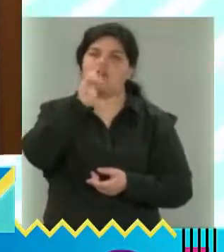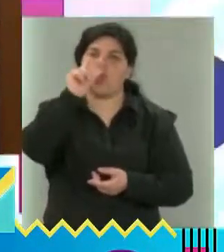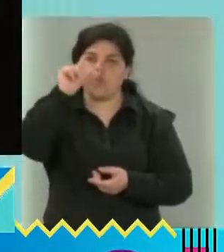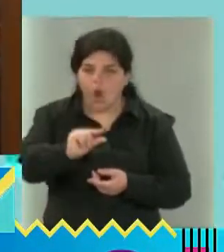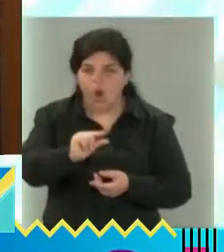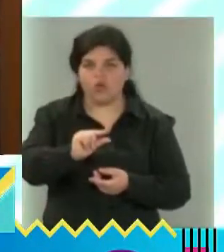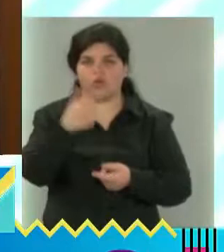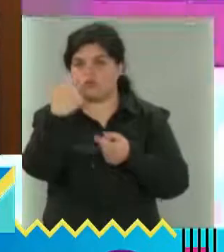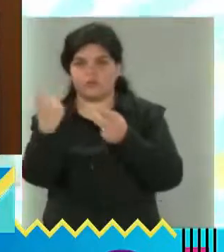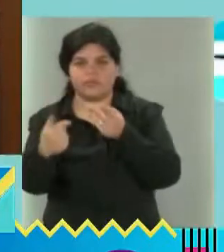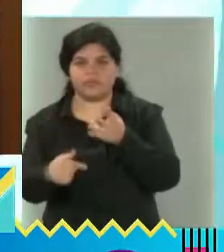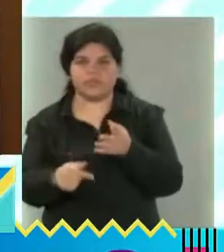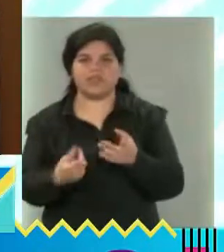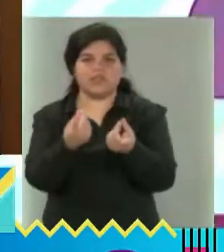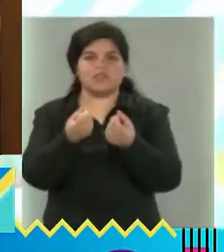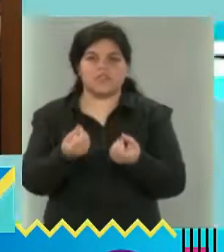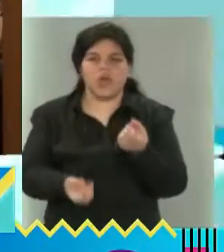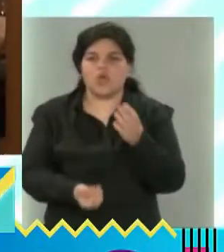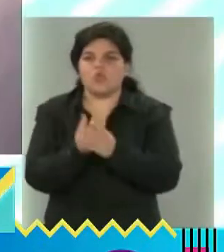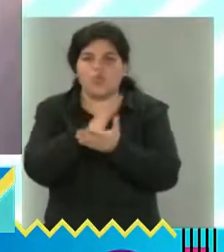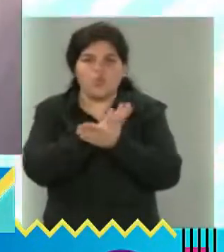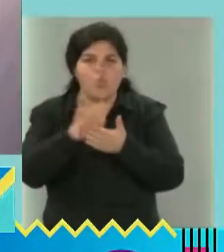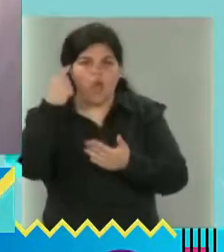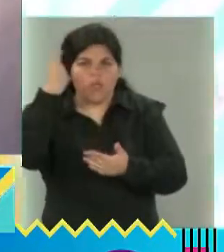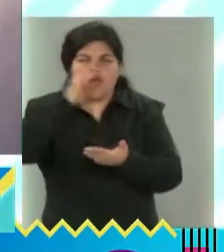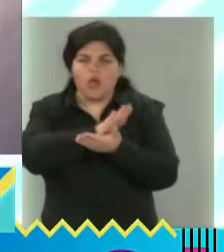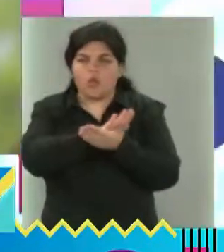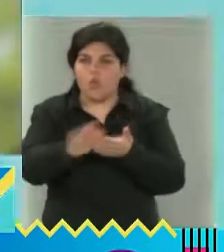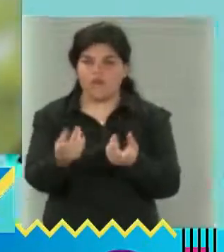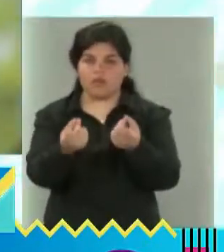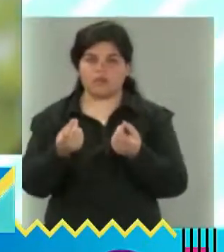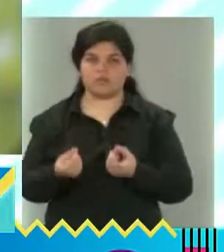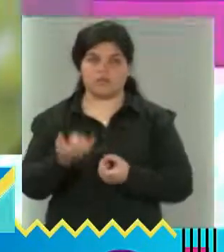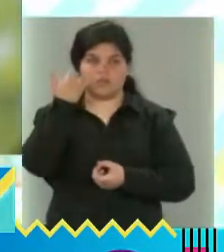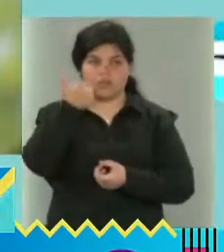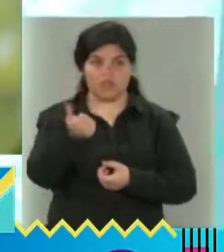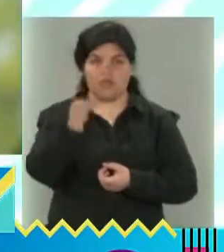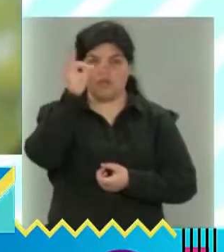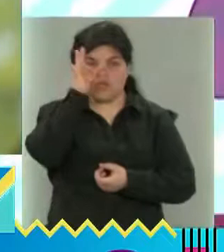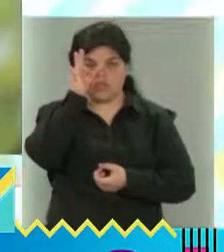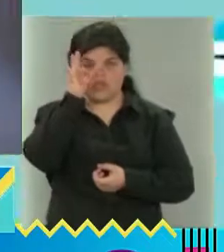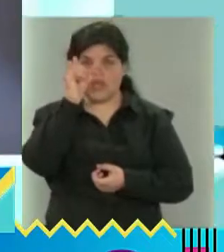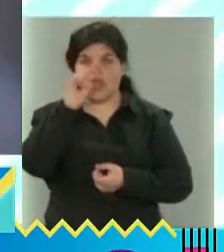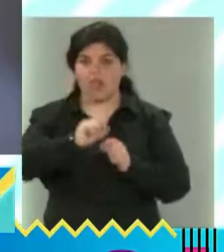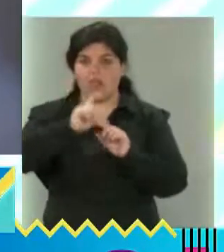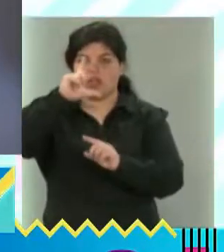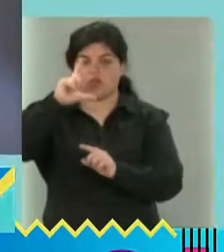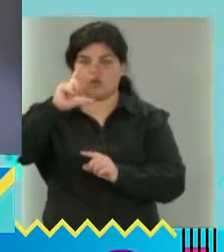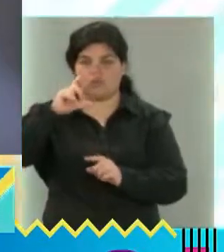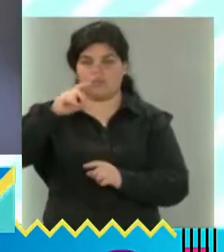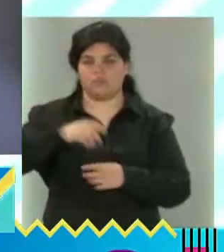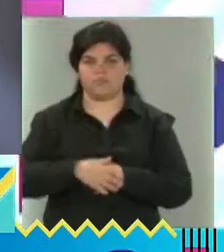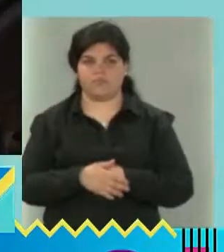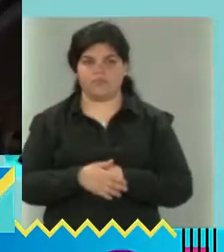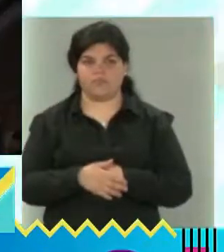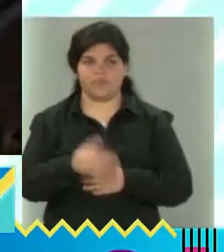trabajar fuertemente en innovación para que el mercado no se siga cayendo. Hemos perforado los 20 litros per cápita, algo que parecía imposible hasta hace